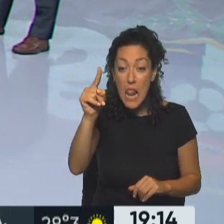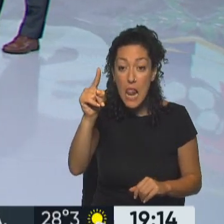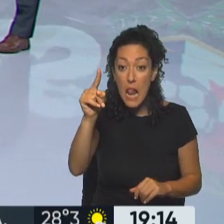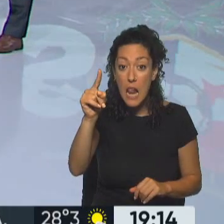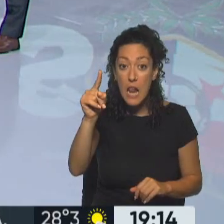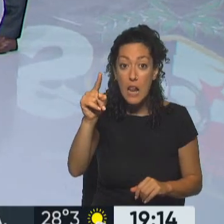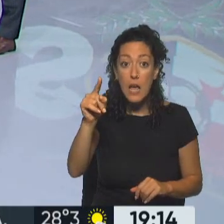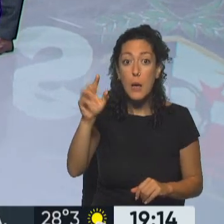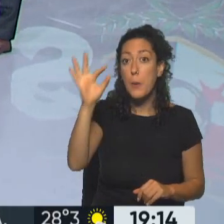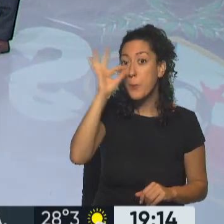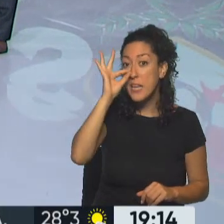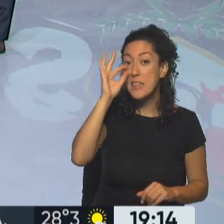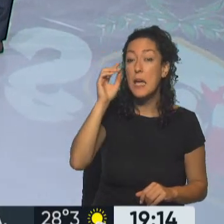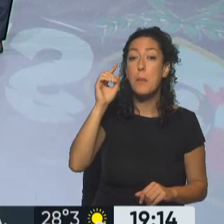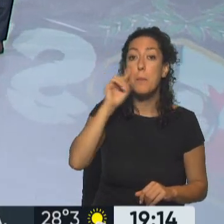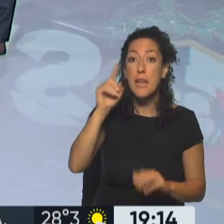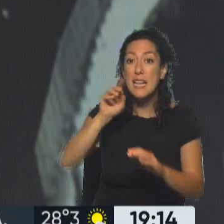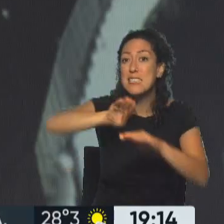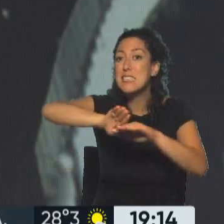Hay 20.000 separadas para